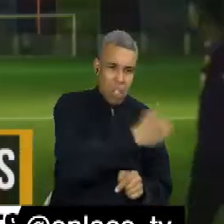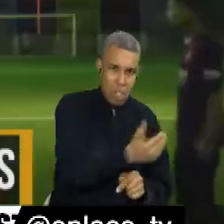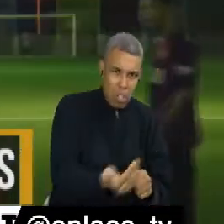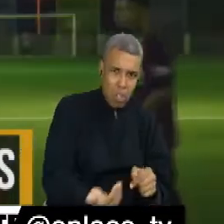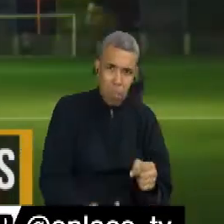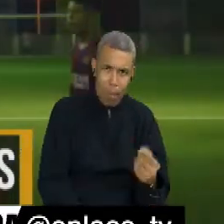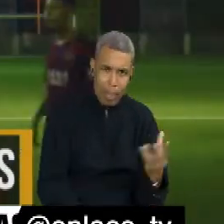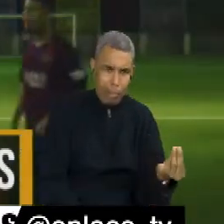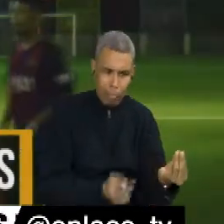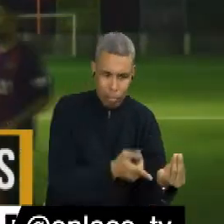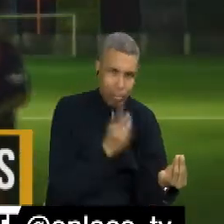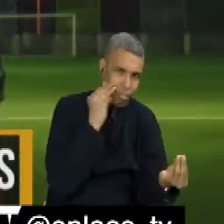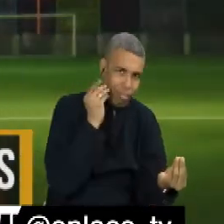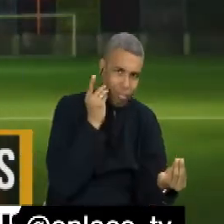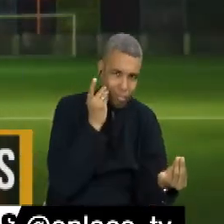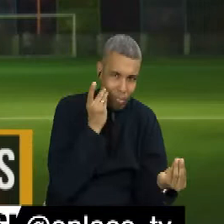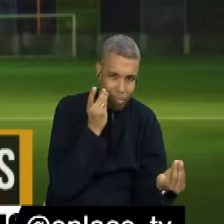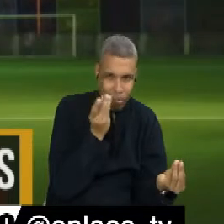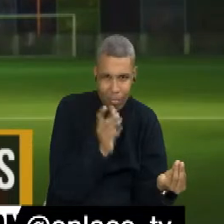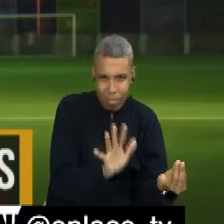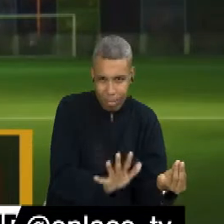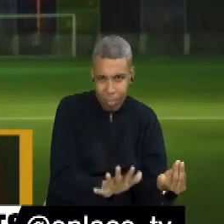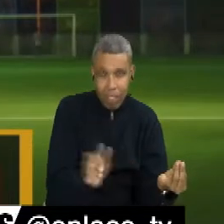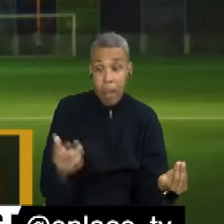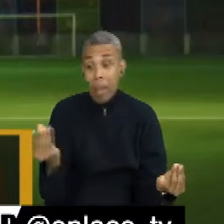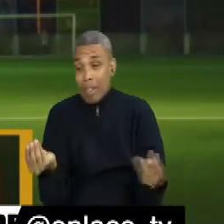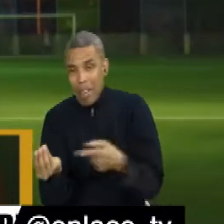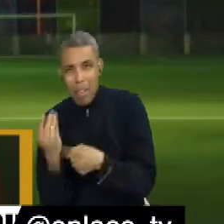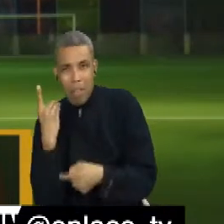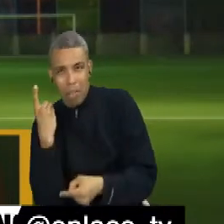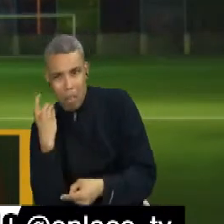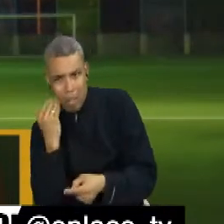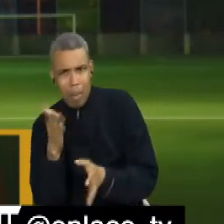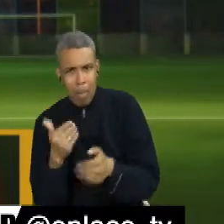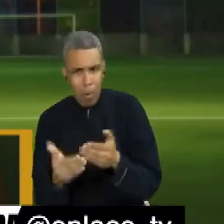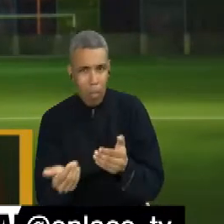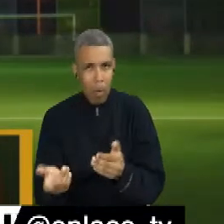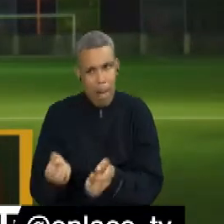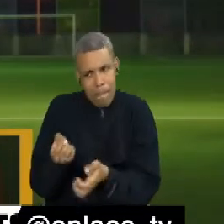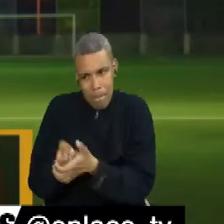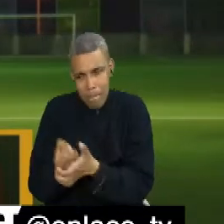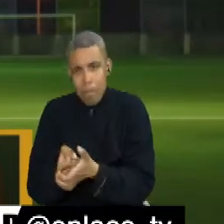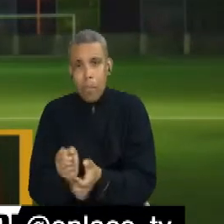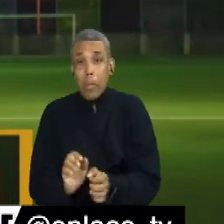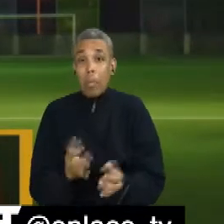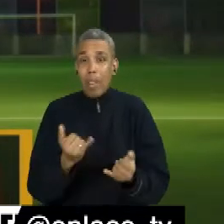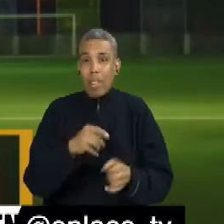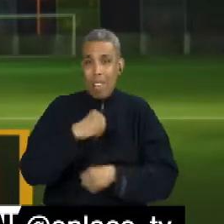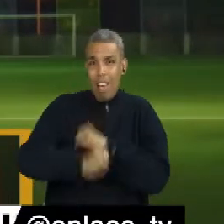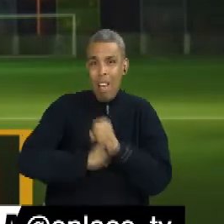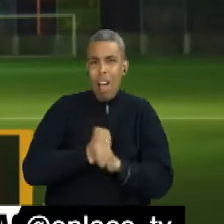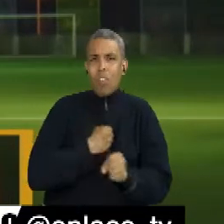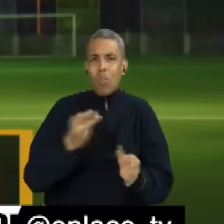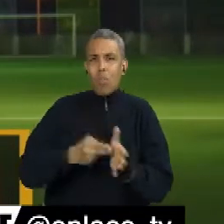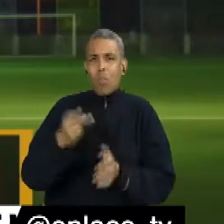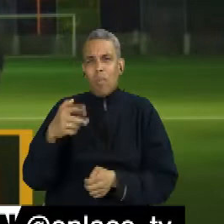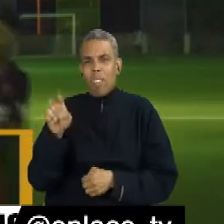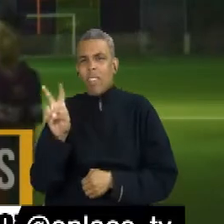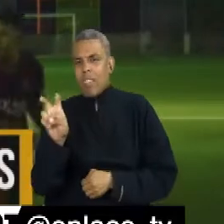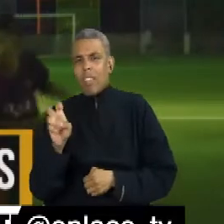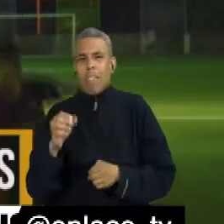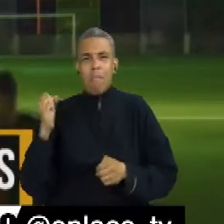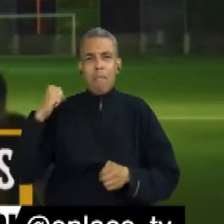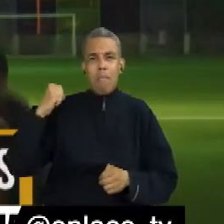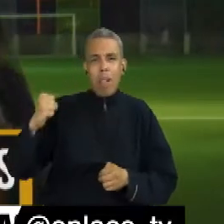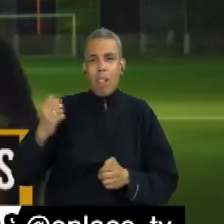más entusiasmados porque esta es un torneo, una competencia más enfocada a la habilidad